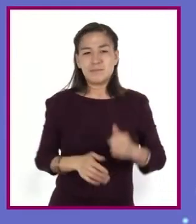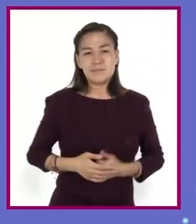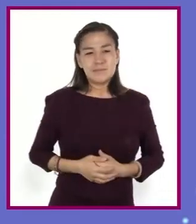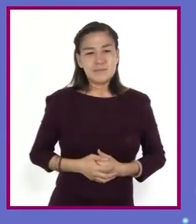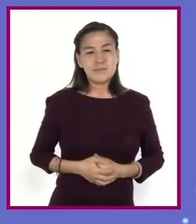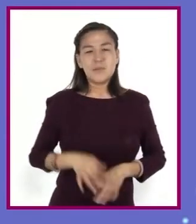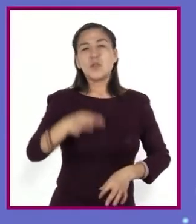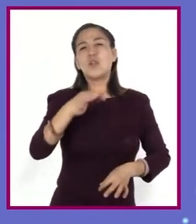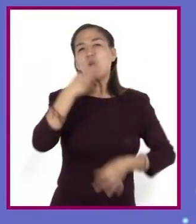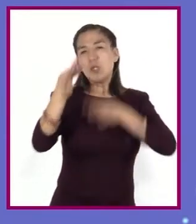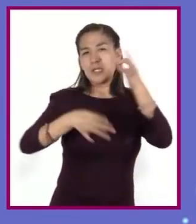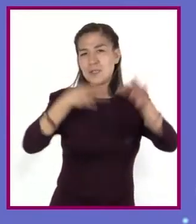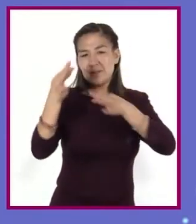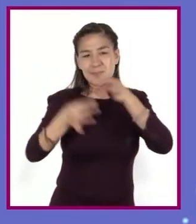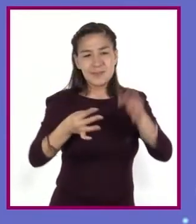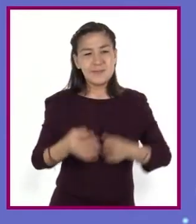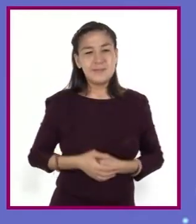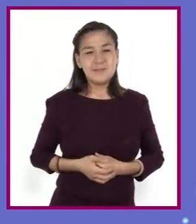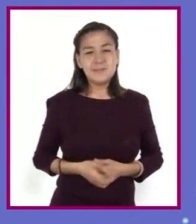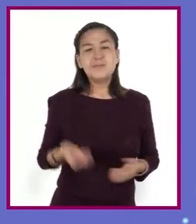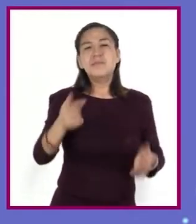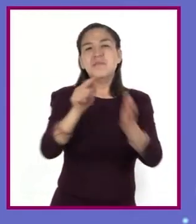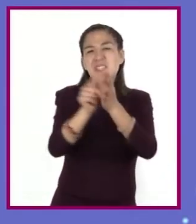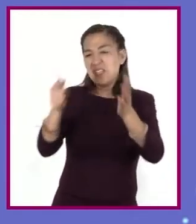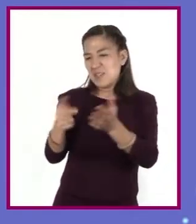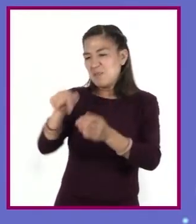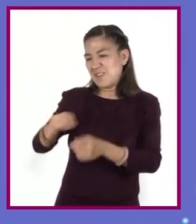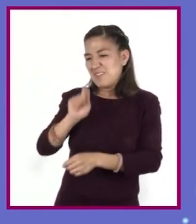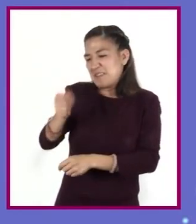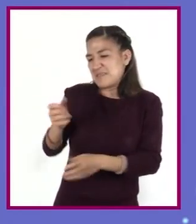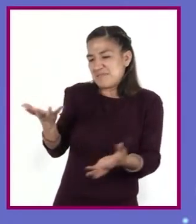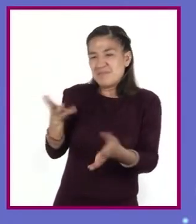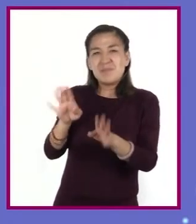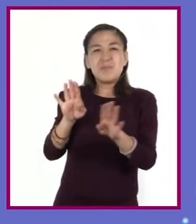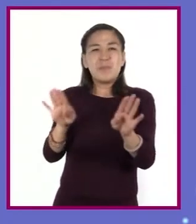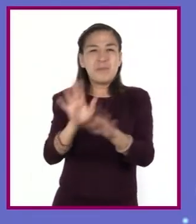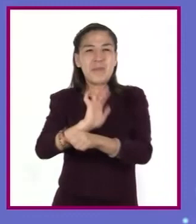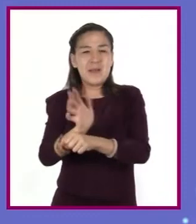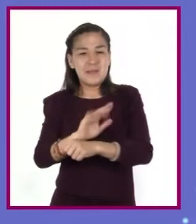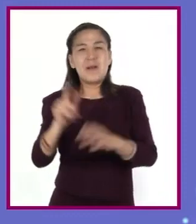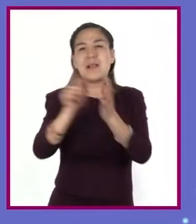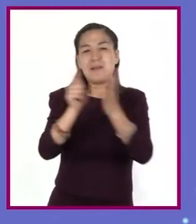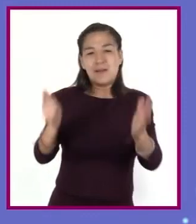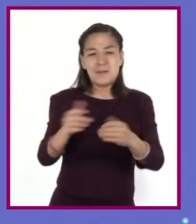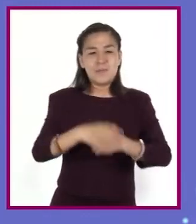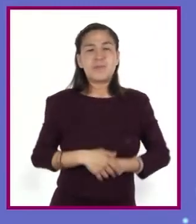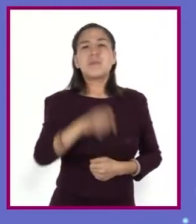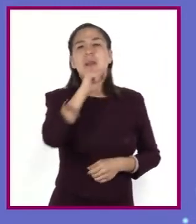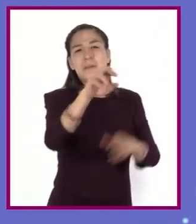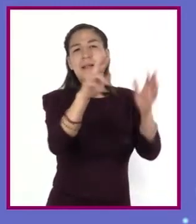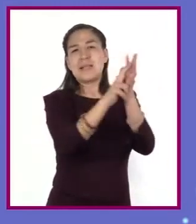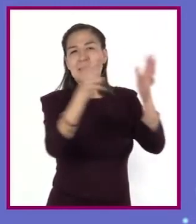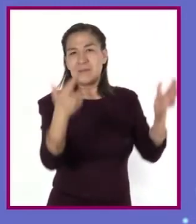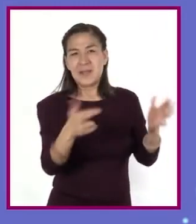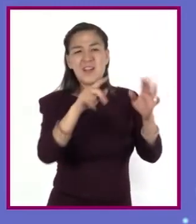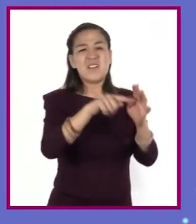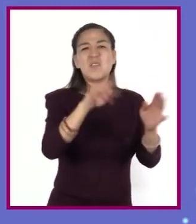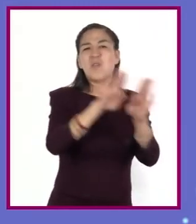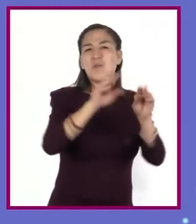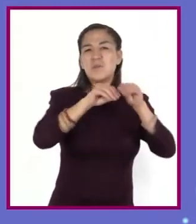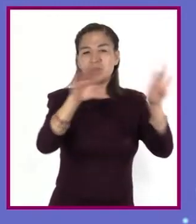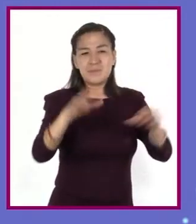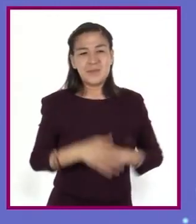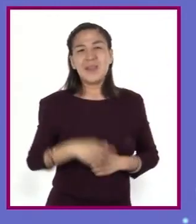las noticias, de la sinopsis de libros y películas, de artículos de revistas, de tareas